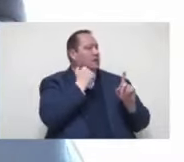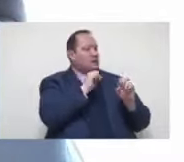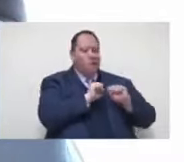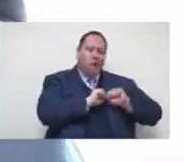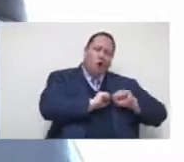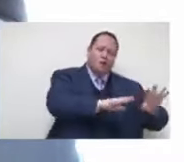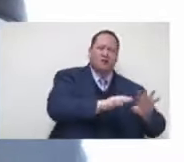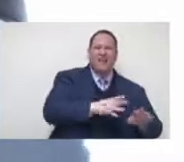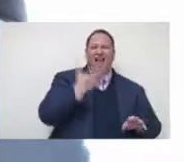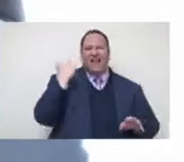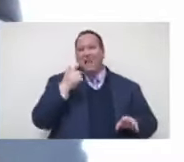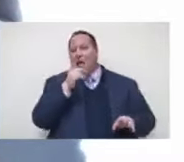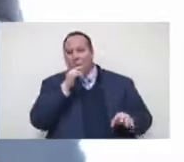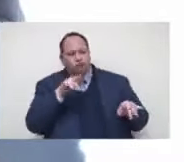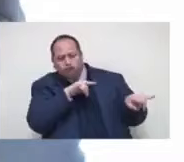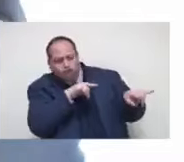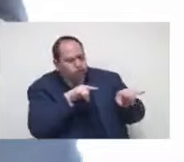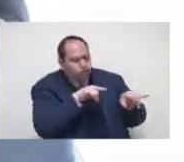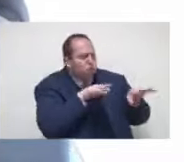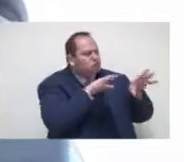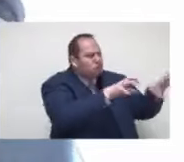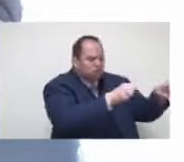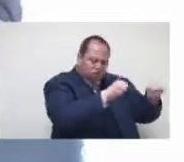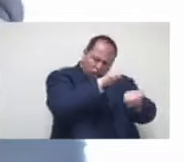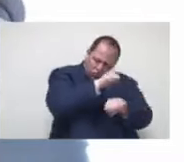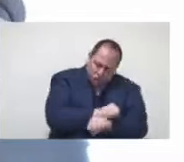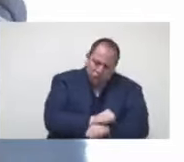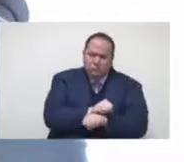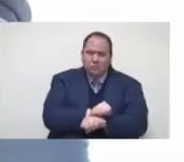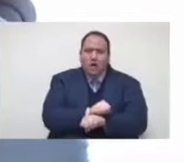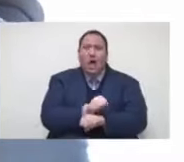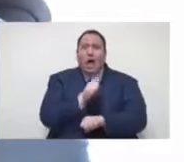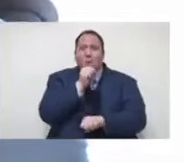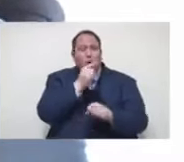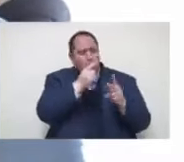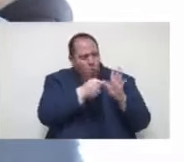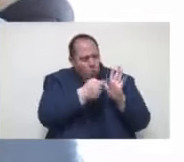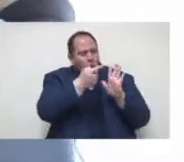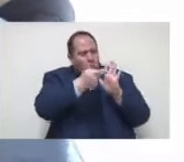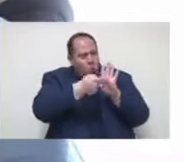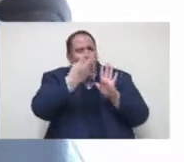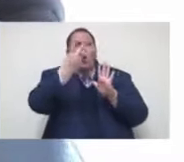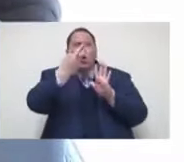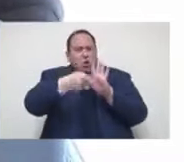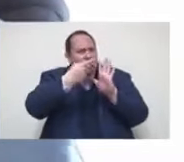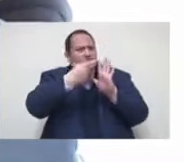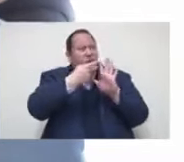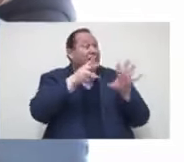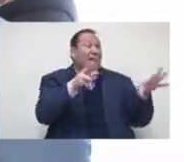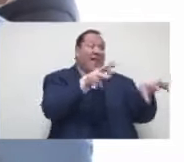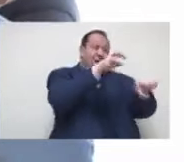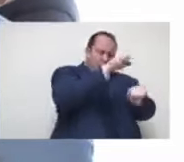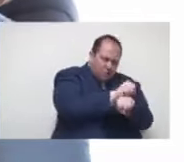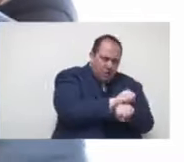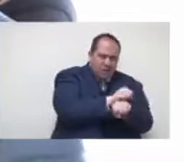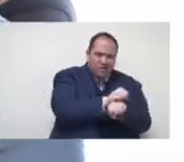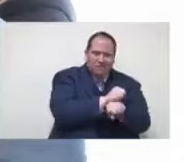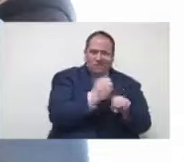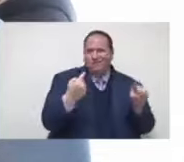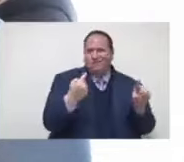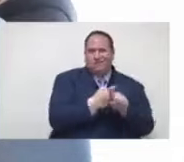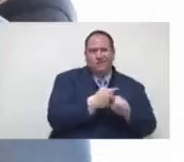de un operativo realizado por la Policía Estatal. Pero es el tercer operativo de la Policía Estatal que termina con una detención ilegal.